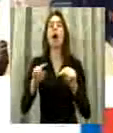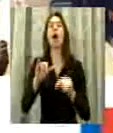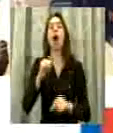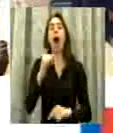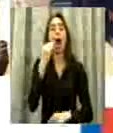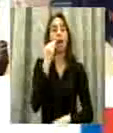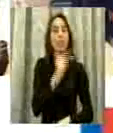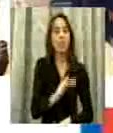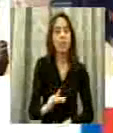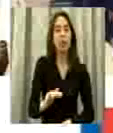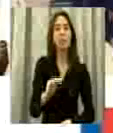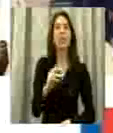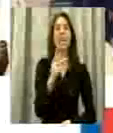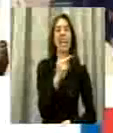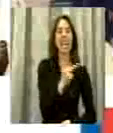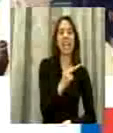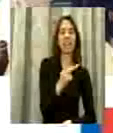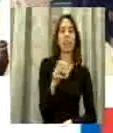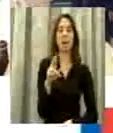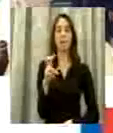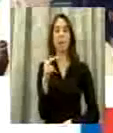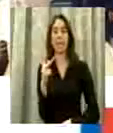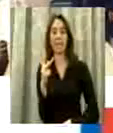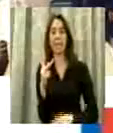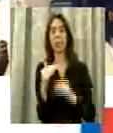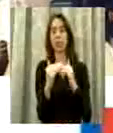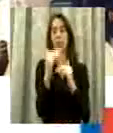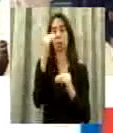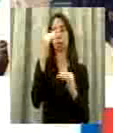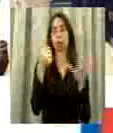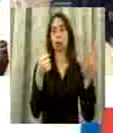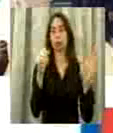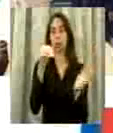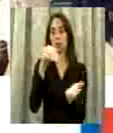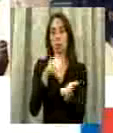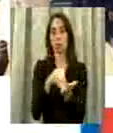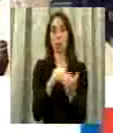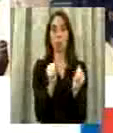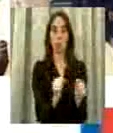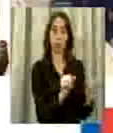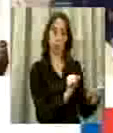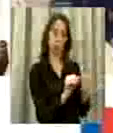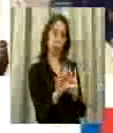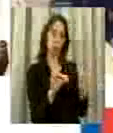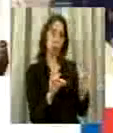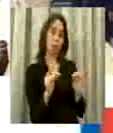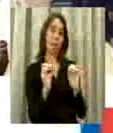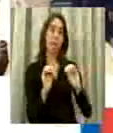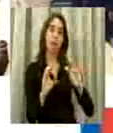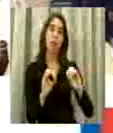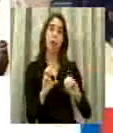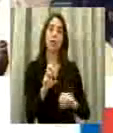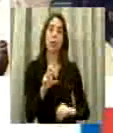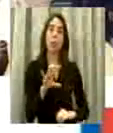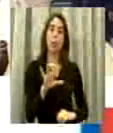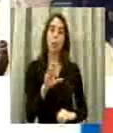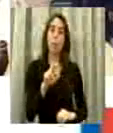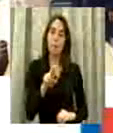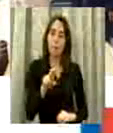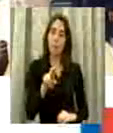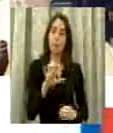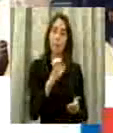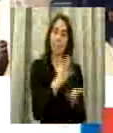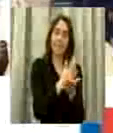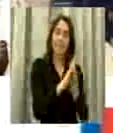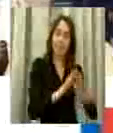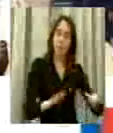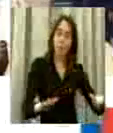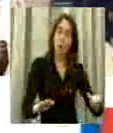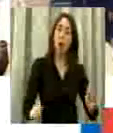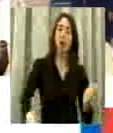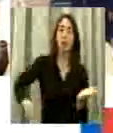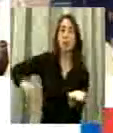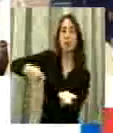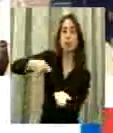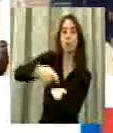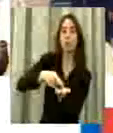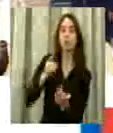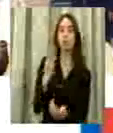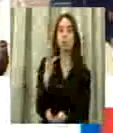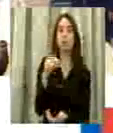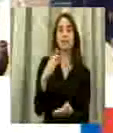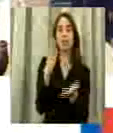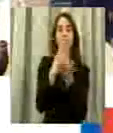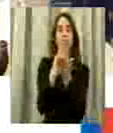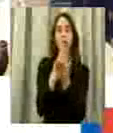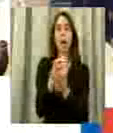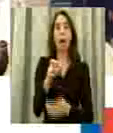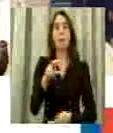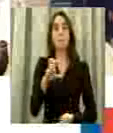kinder, aumentamos a 60.000 los cupos en educación preescolar, aumentamos la subvención escolar y preescolar y